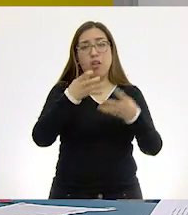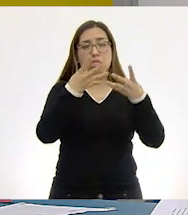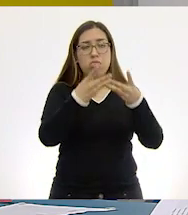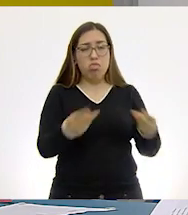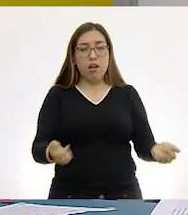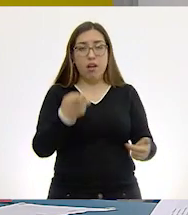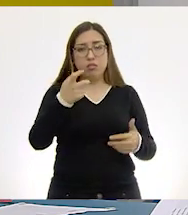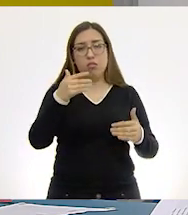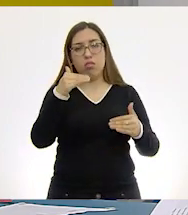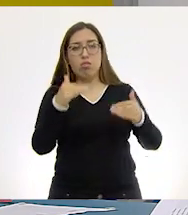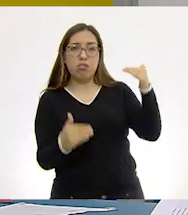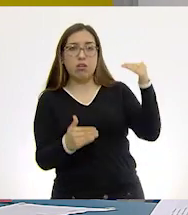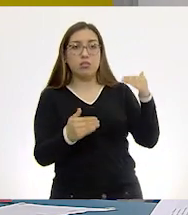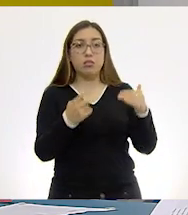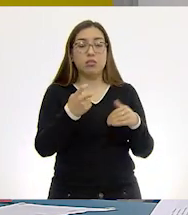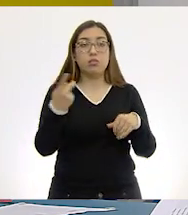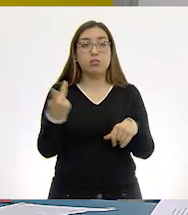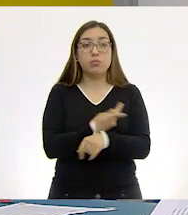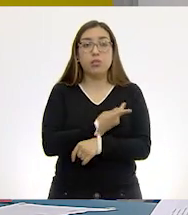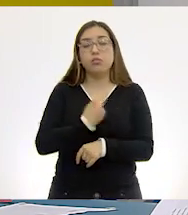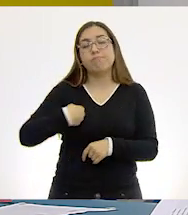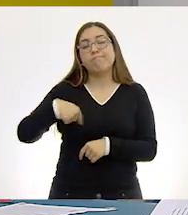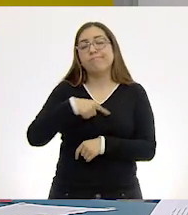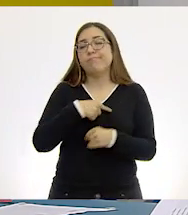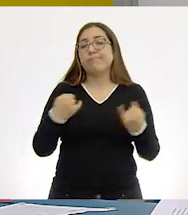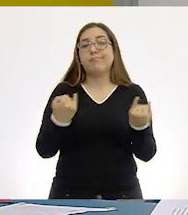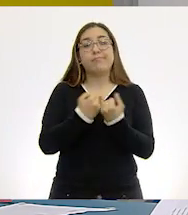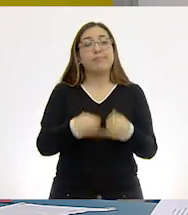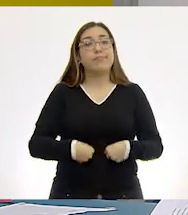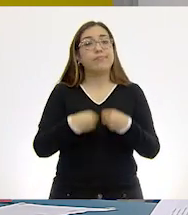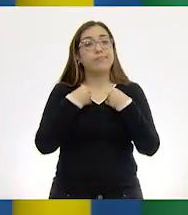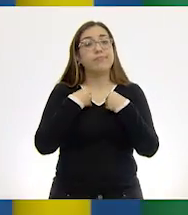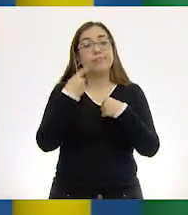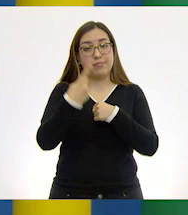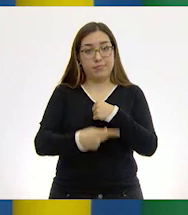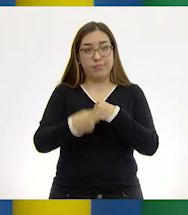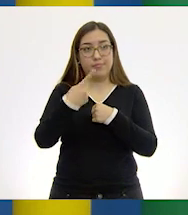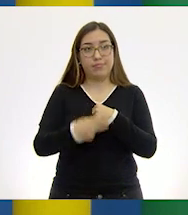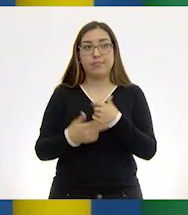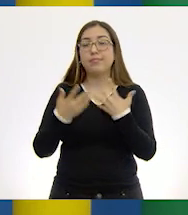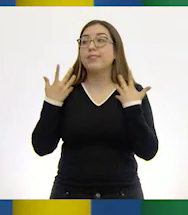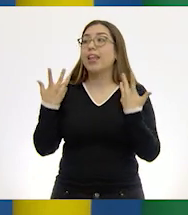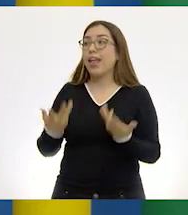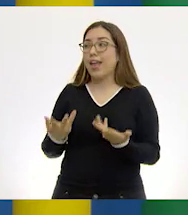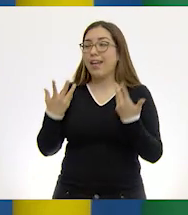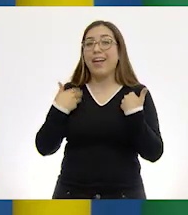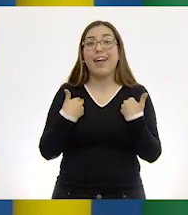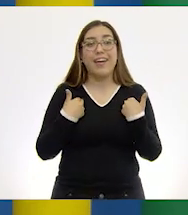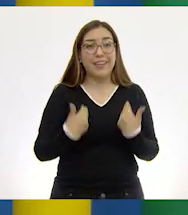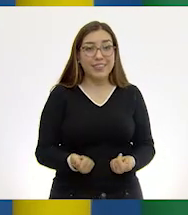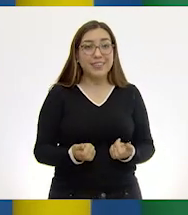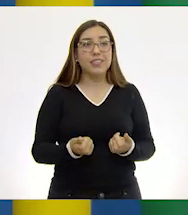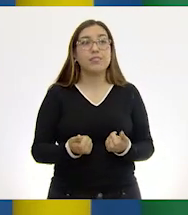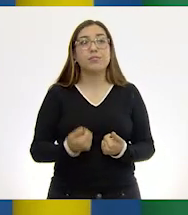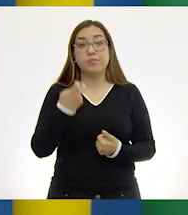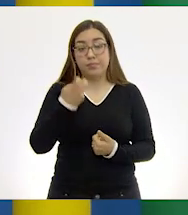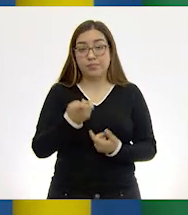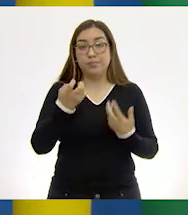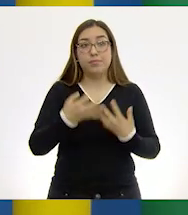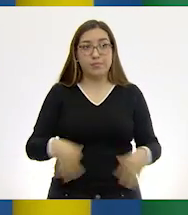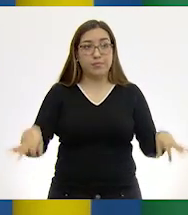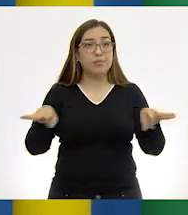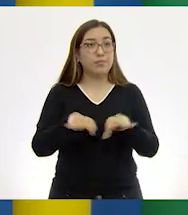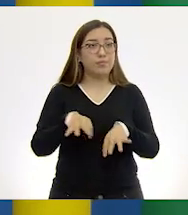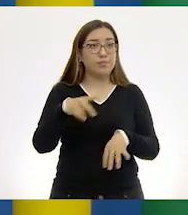dos desequilibrios ponen en riesgo nuestra propia sobrevivencia. Ah, ahora veo por qué es importante.